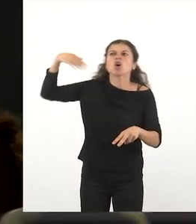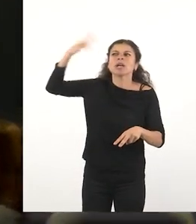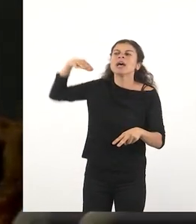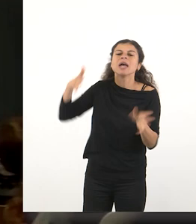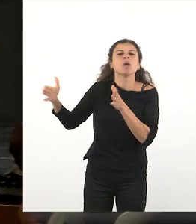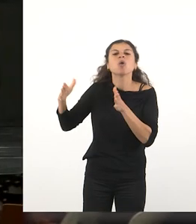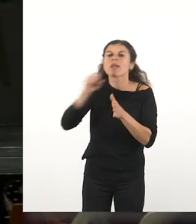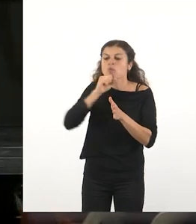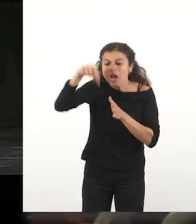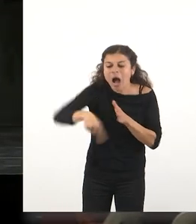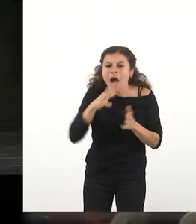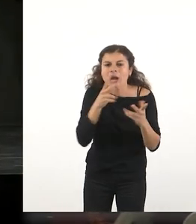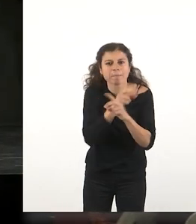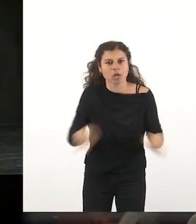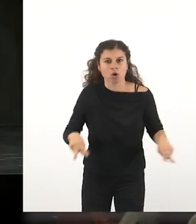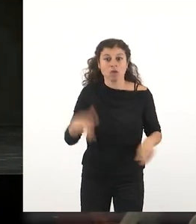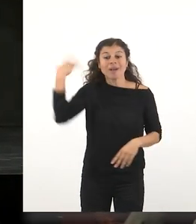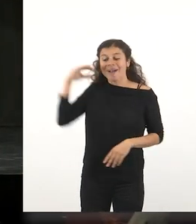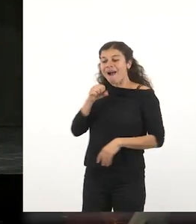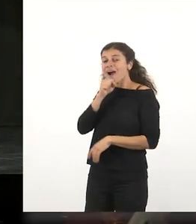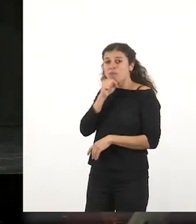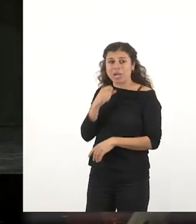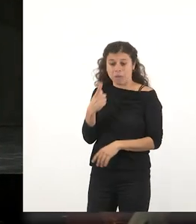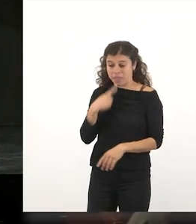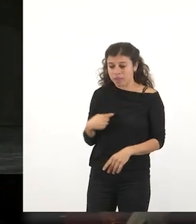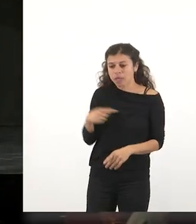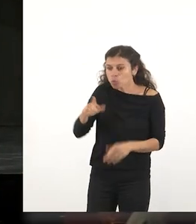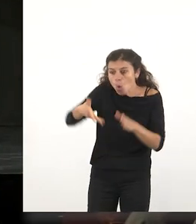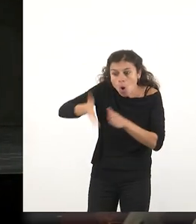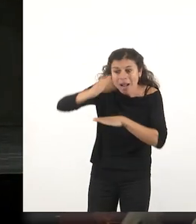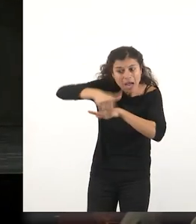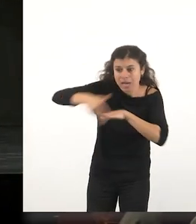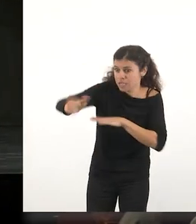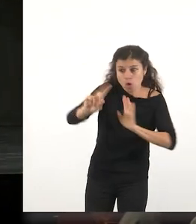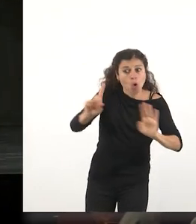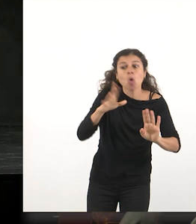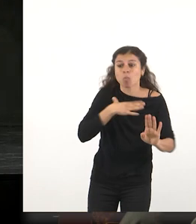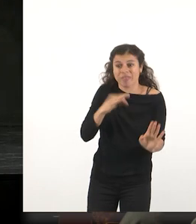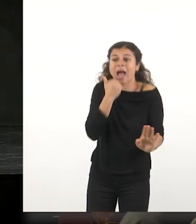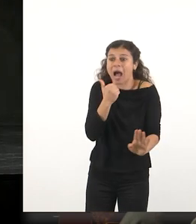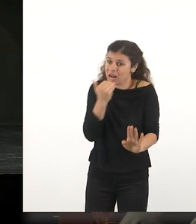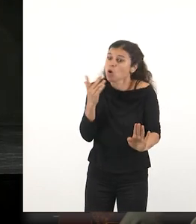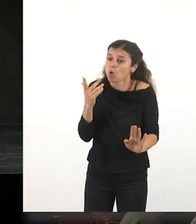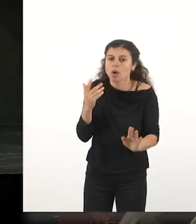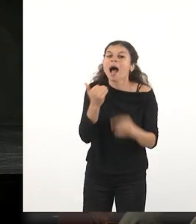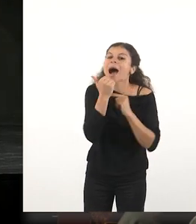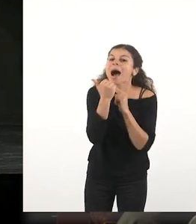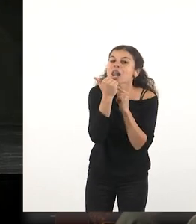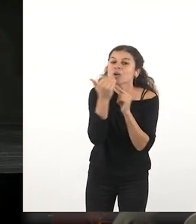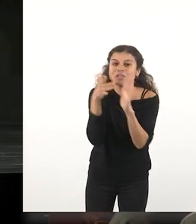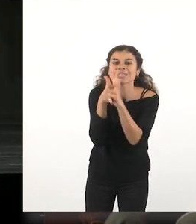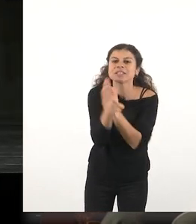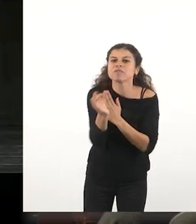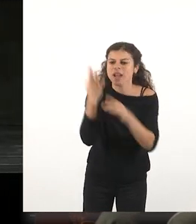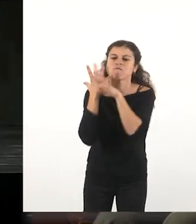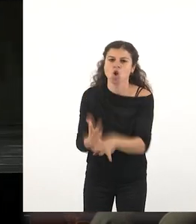niño, tú por esta calle no vayas, hija mía, que te puede pasar algo. Ese algo es que te violaran. Pero mi abuela, la palabra violar, le daba